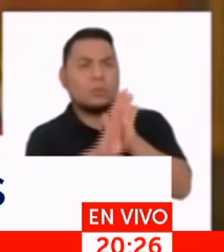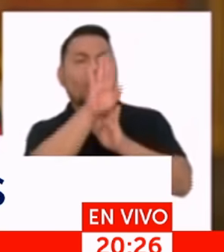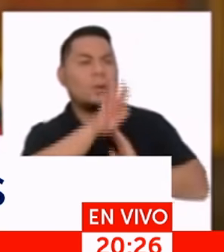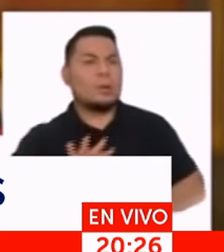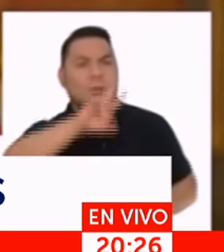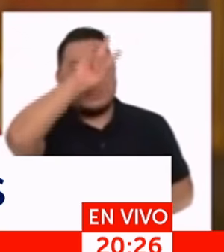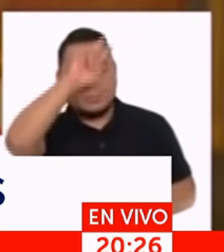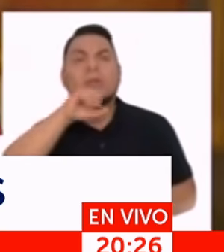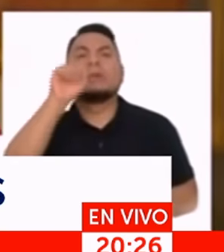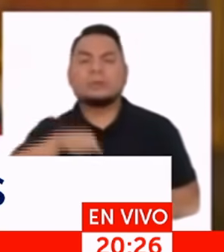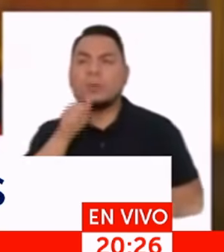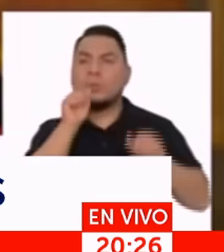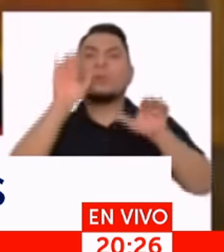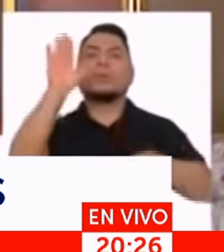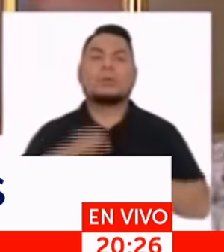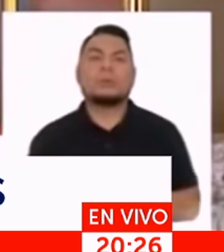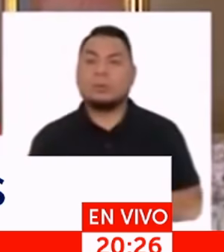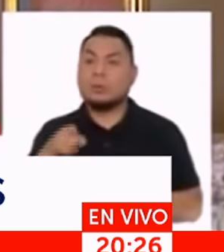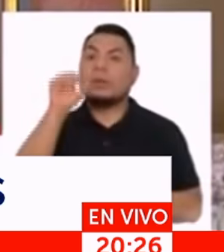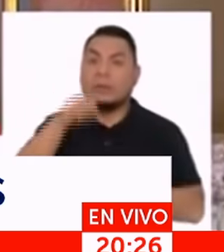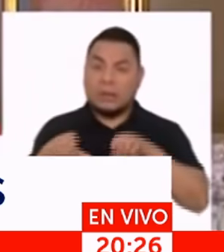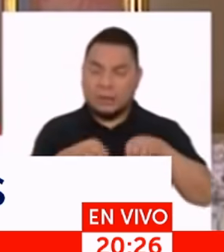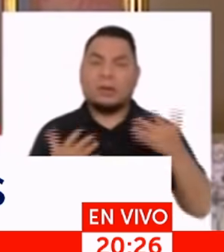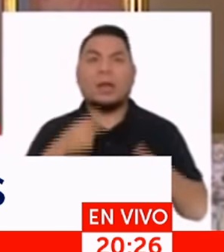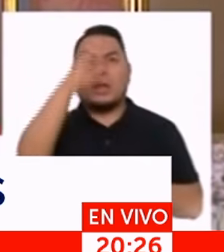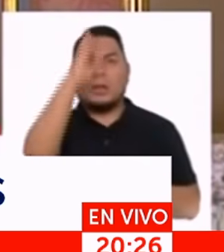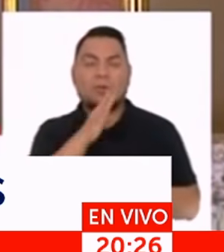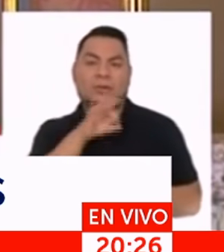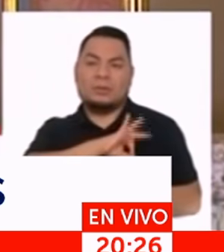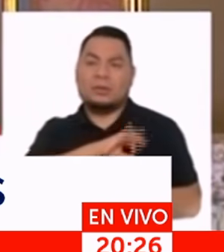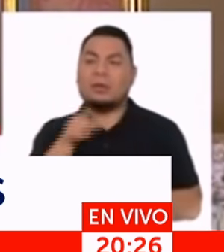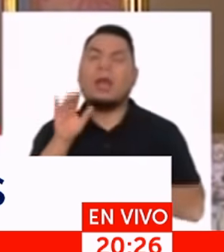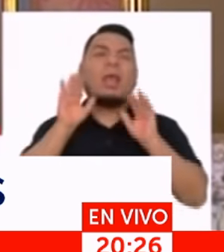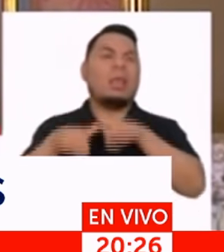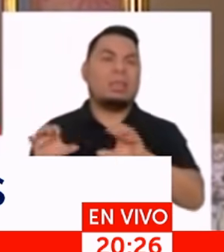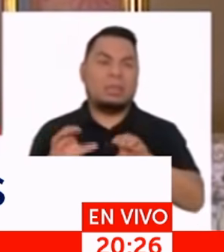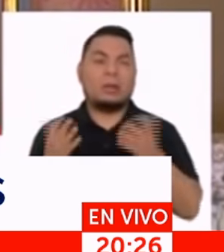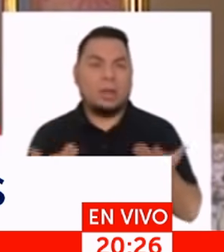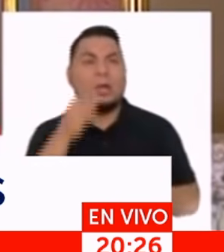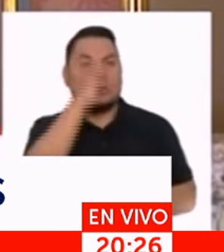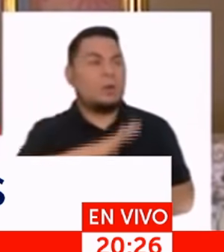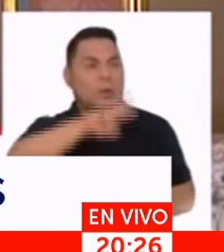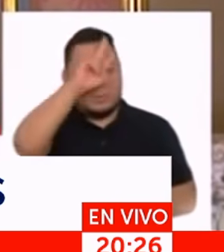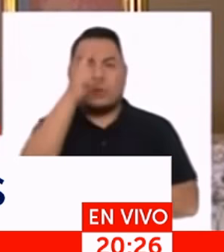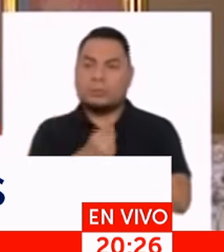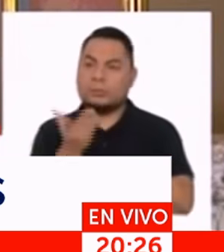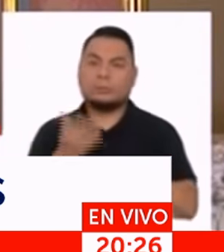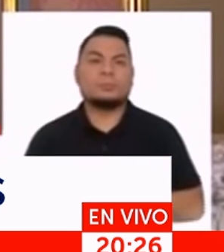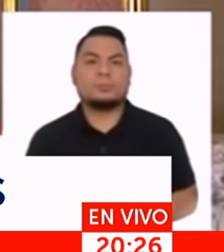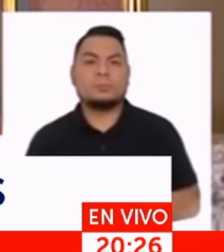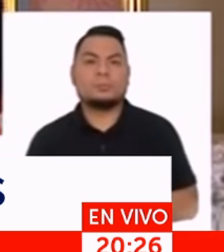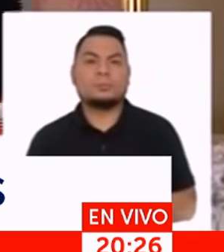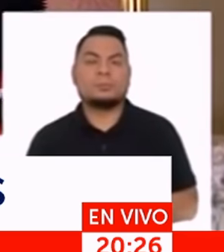de nuestro país, sí, juro. Si así lo hicieres, que Dios os premie, y si no, él y la patria os lo